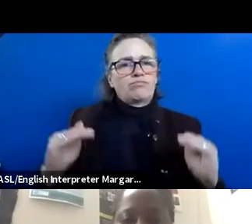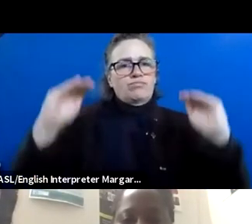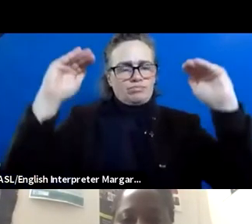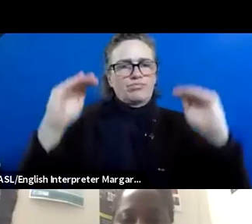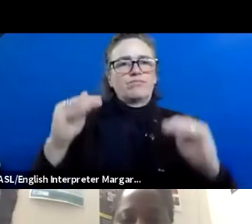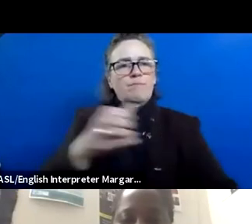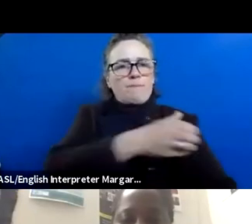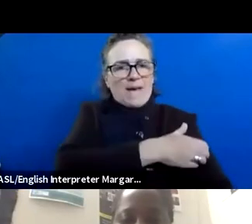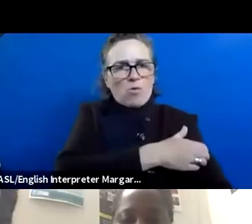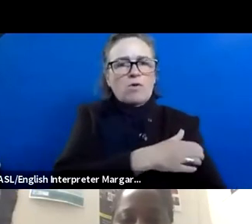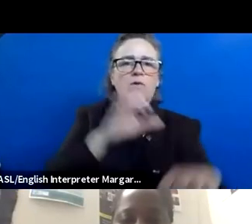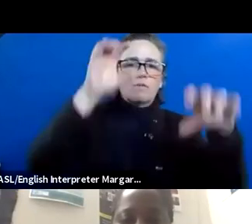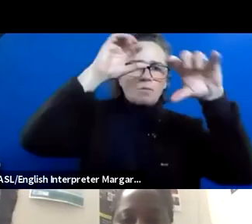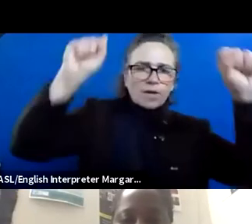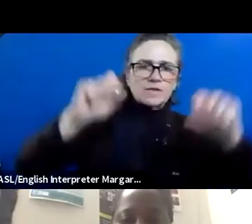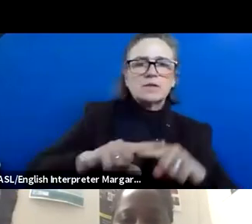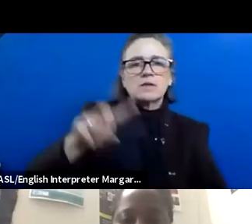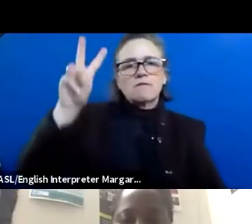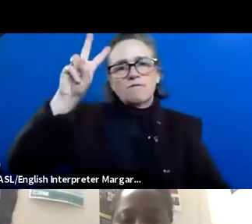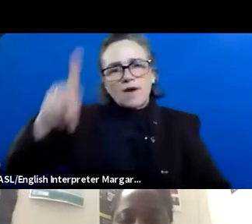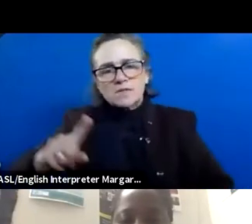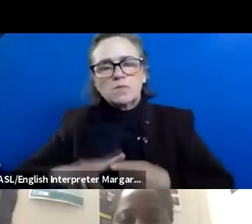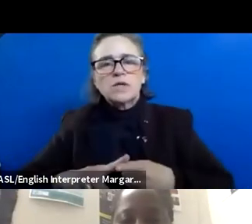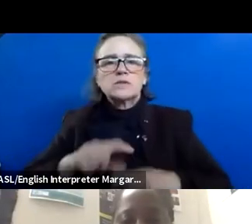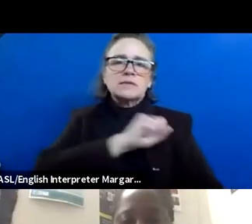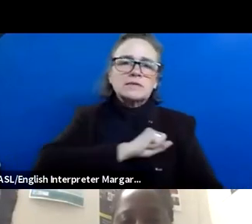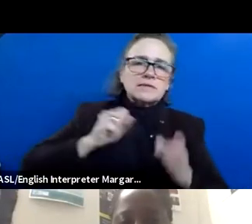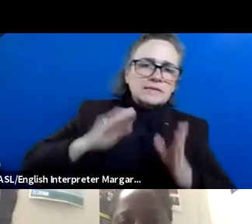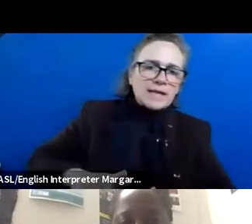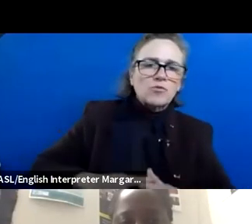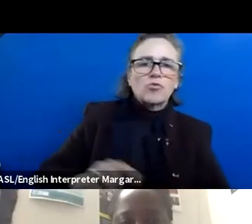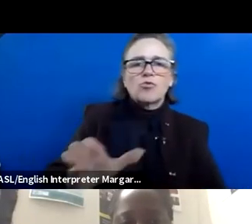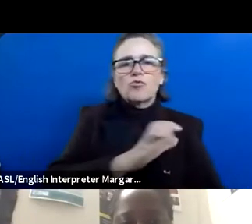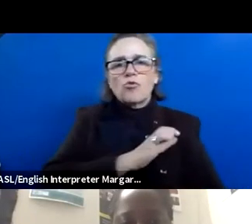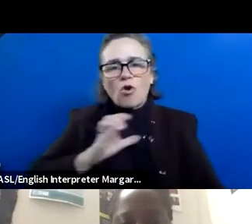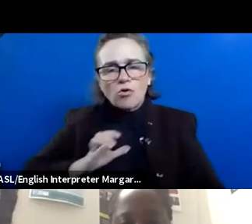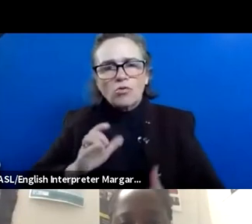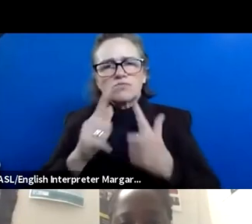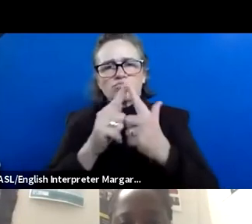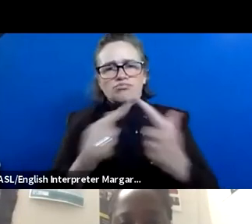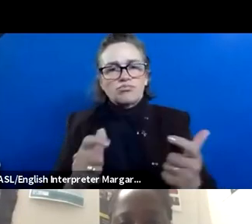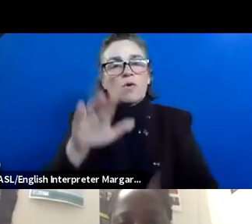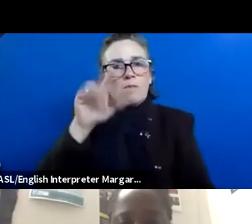camino de una justicia, de un país digno, de un país que genera